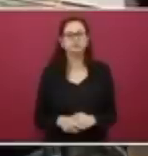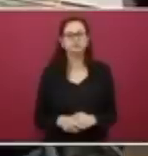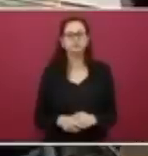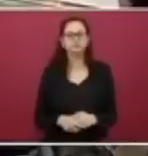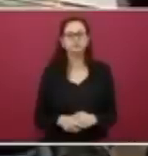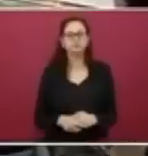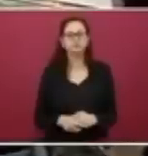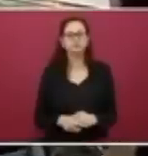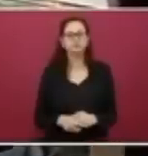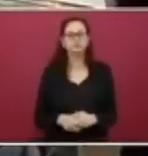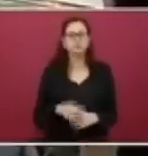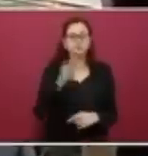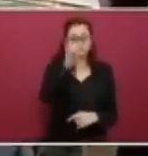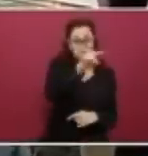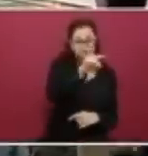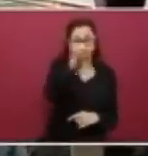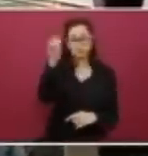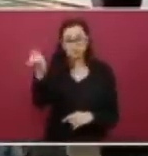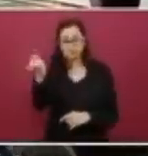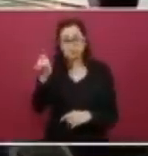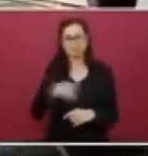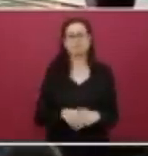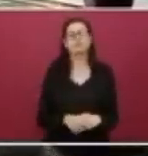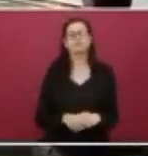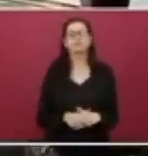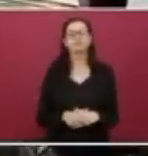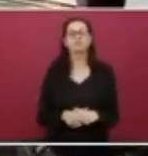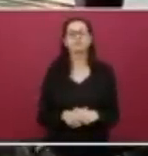ella primero y luego tú